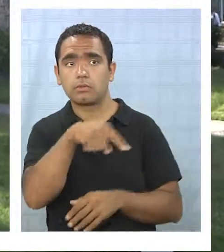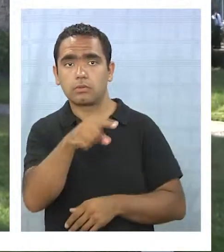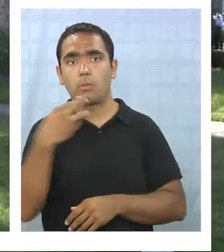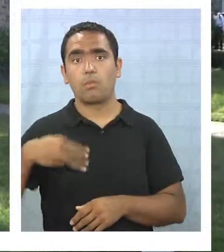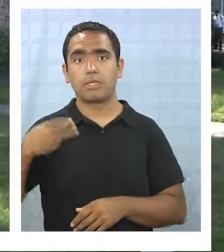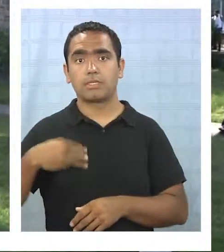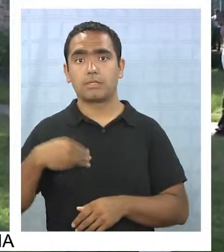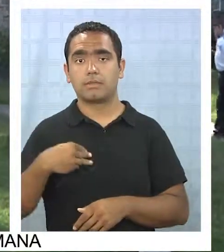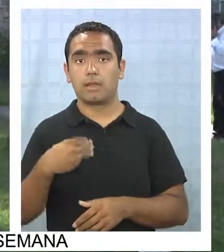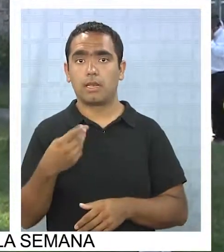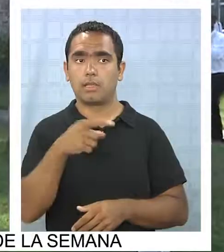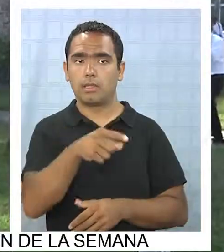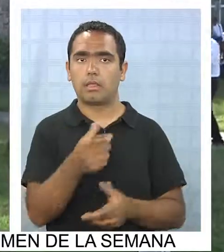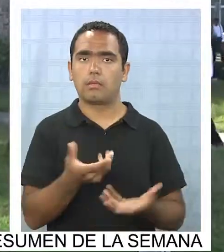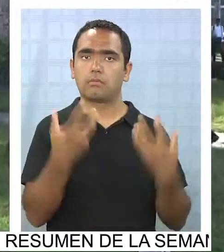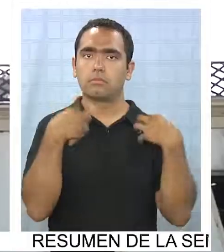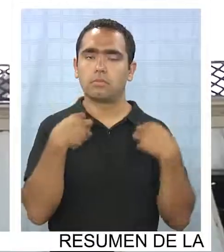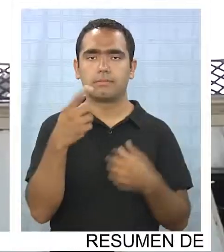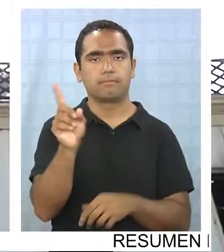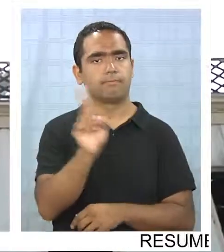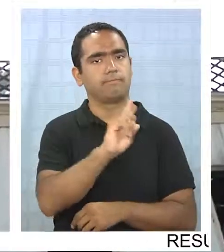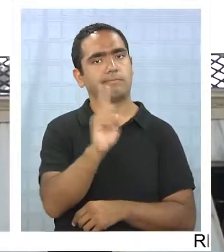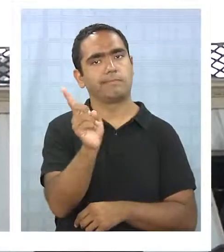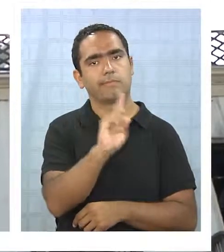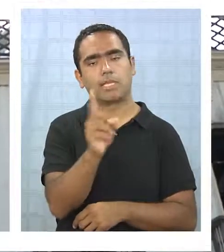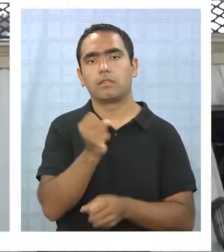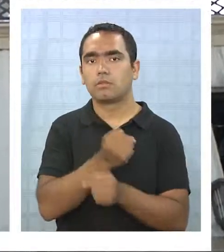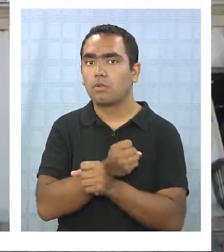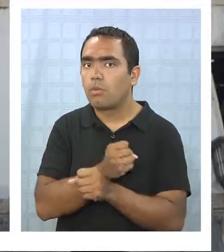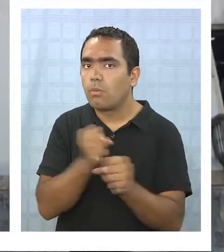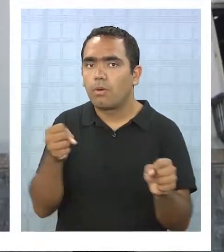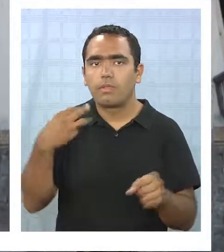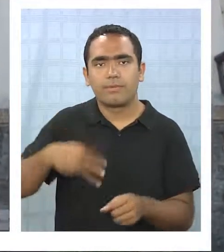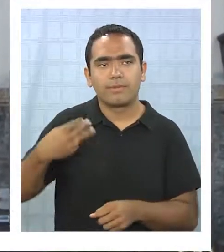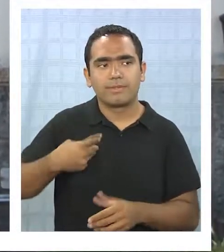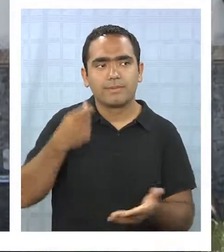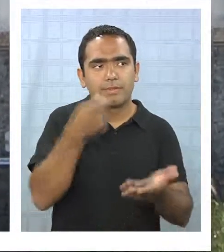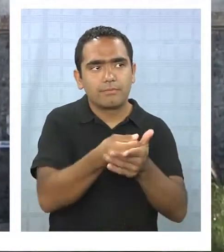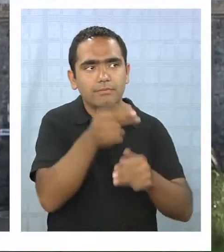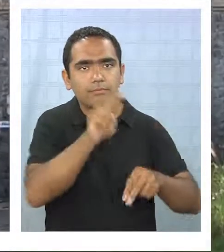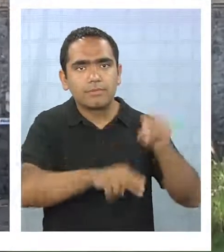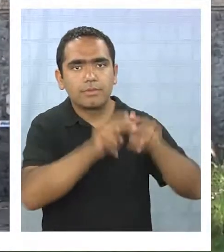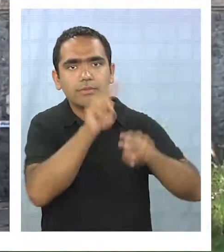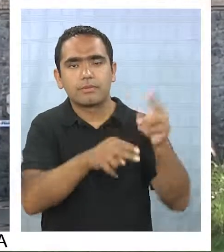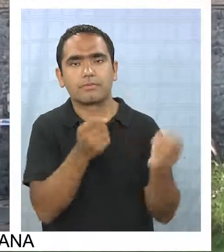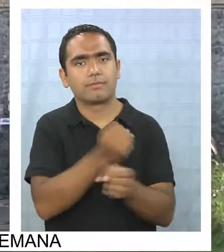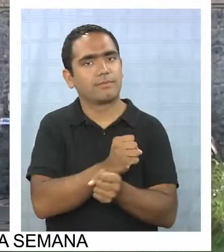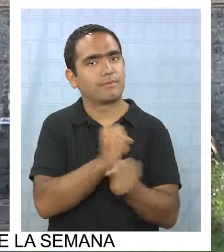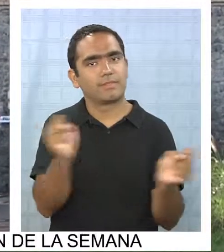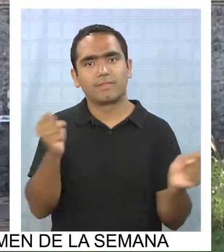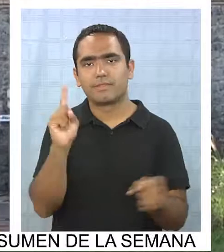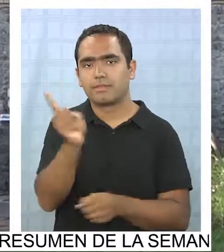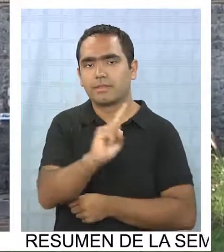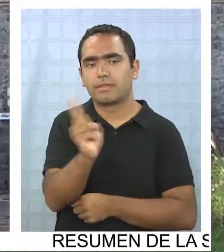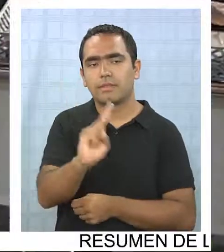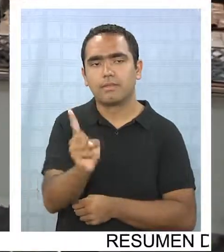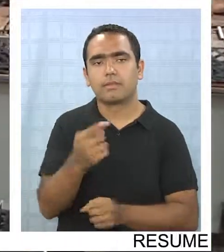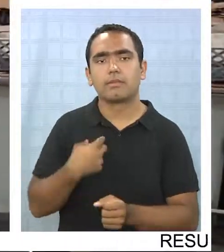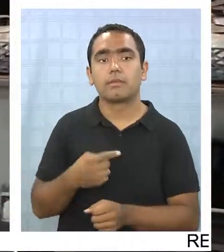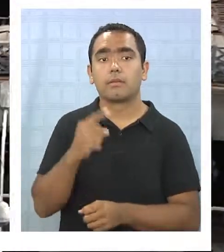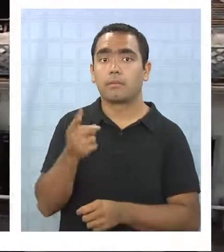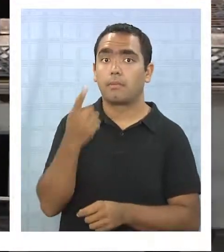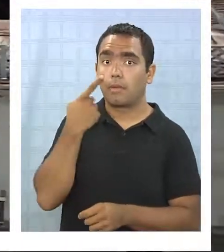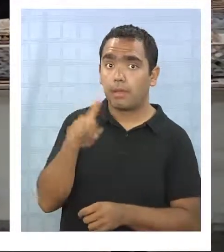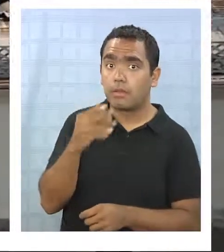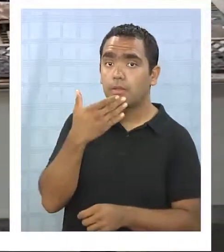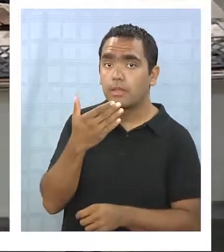está en manos de la municipalidad iquiqueña, por lo que no es posible decir que se reparará con recursos municipales. Pero más